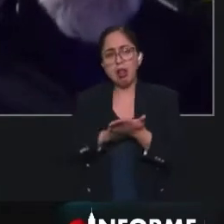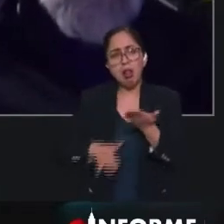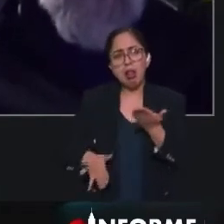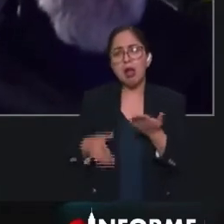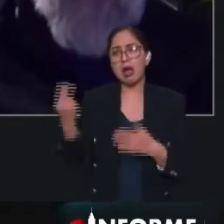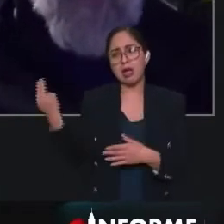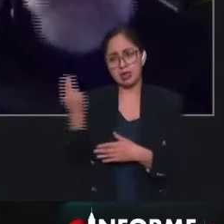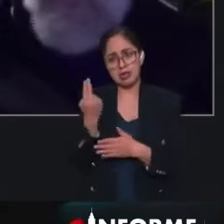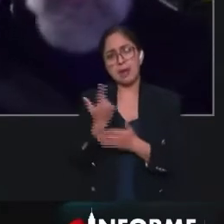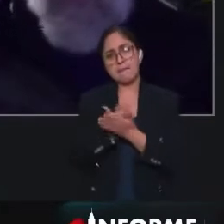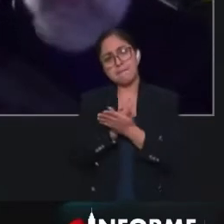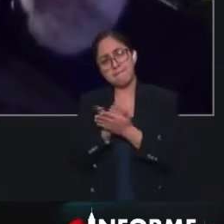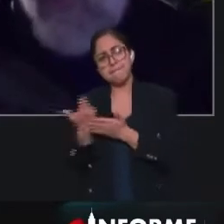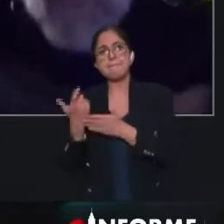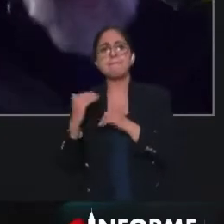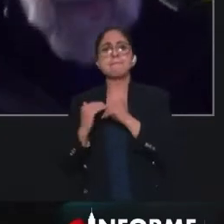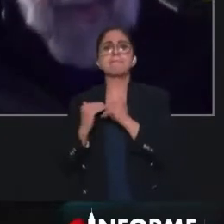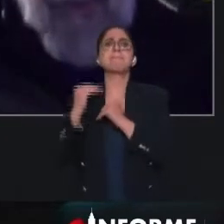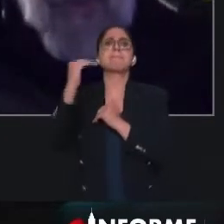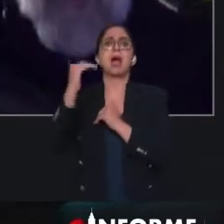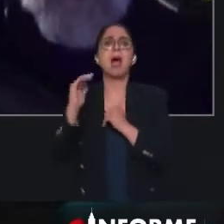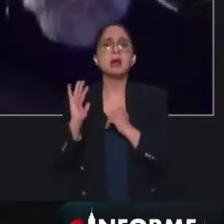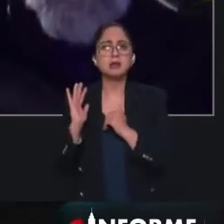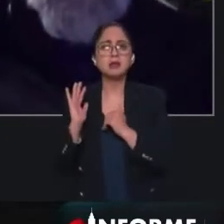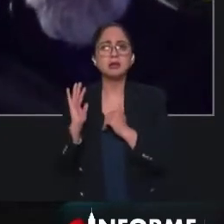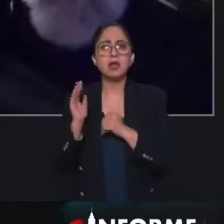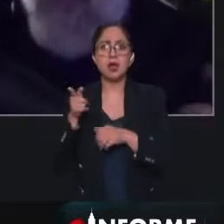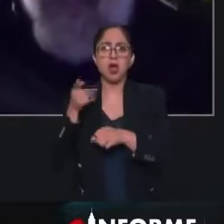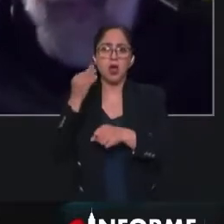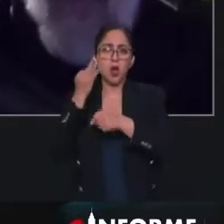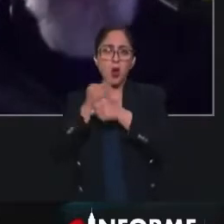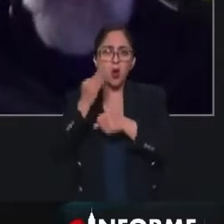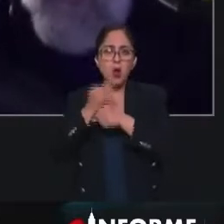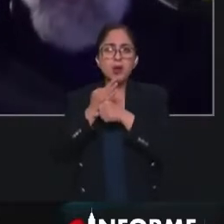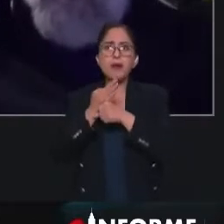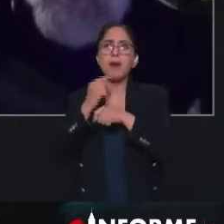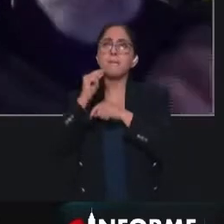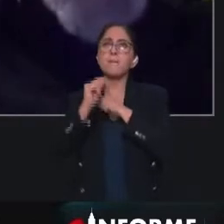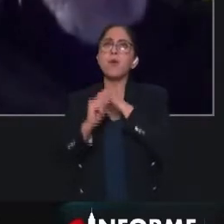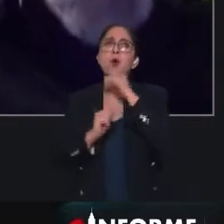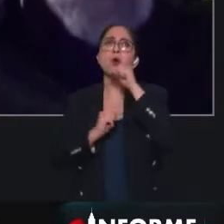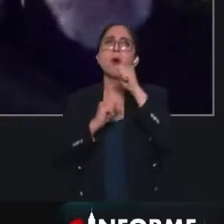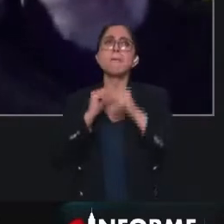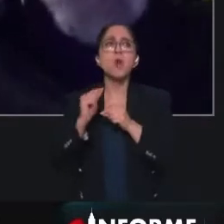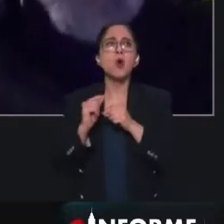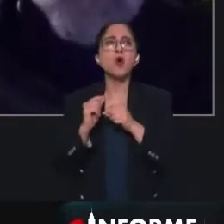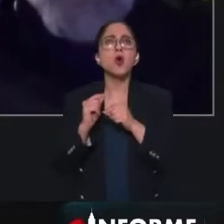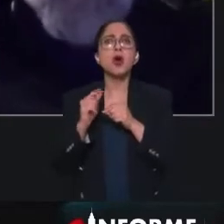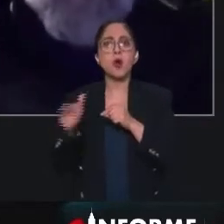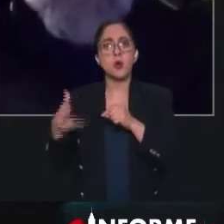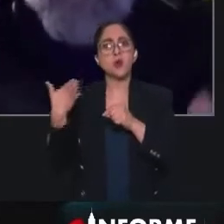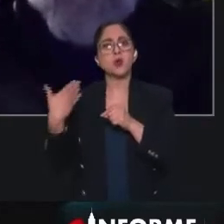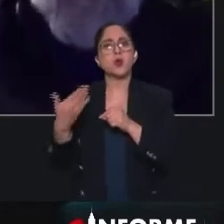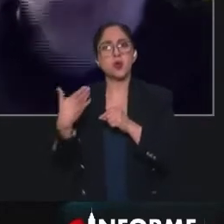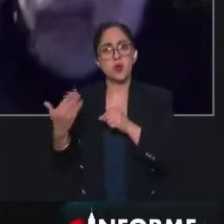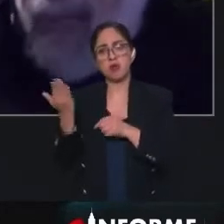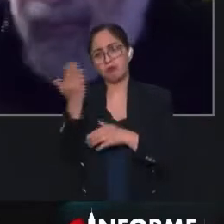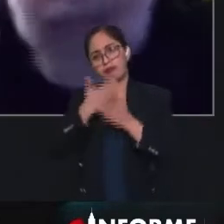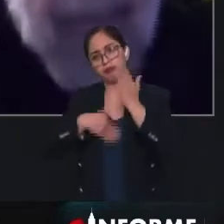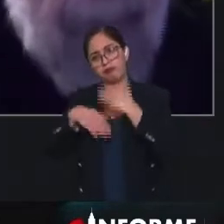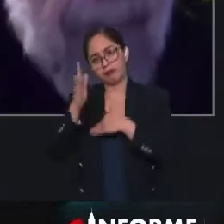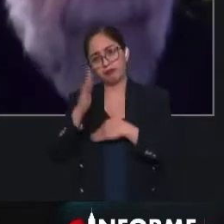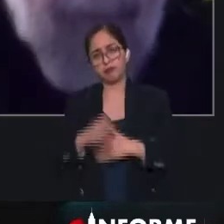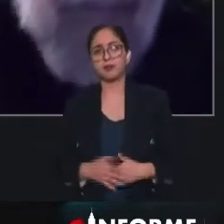tengan una inyección de capitales, lo cual automáticamente los vuelve voceros. Claro.